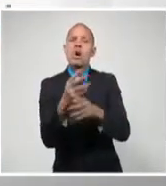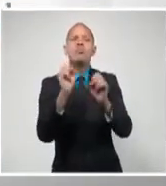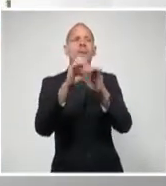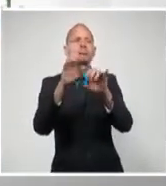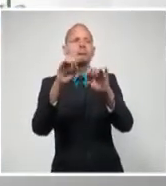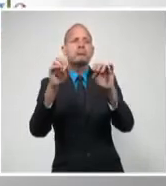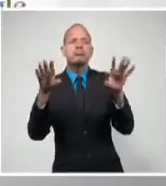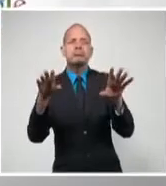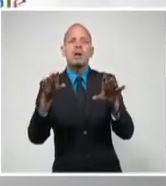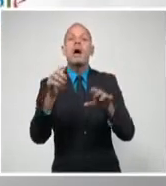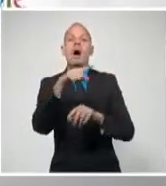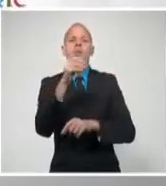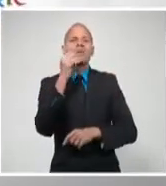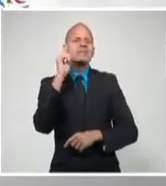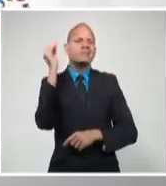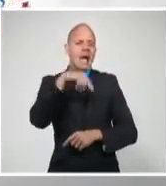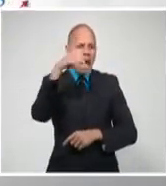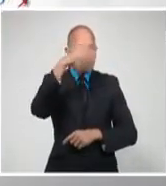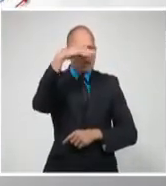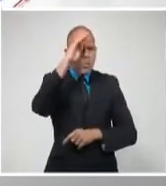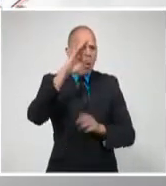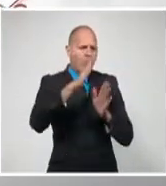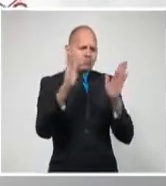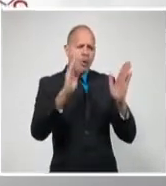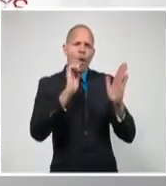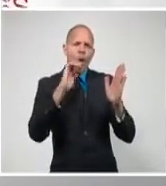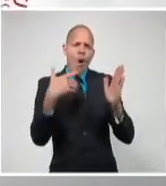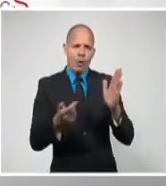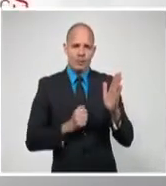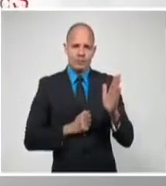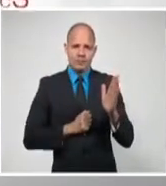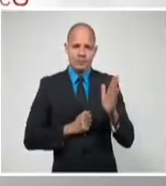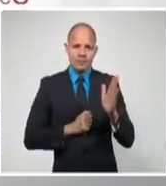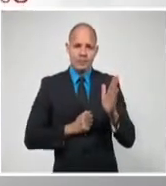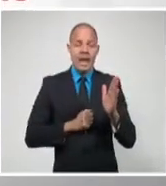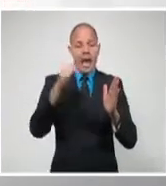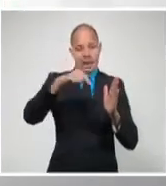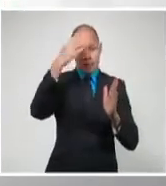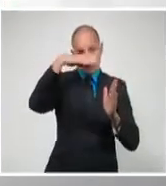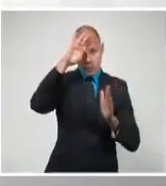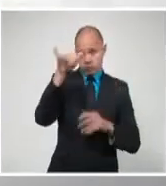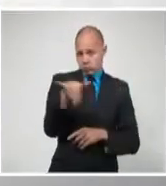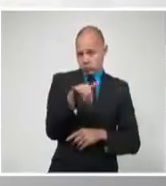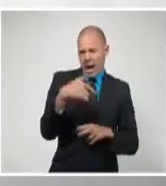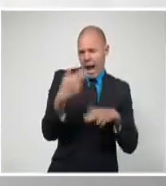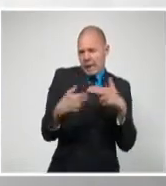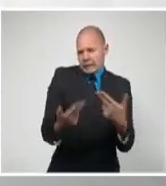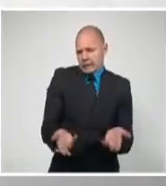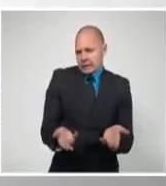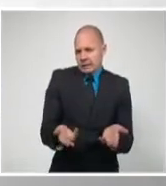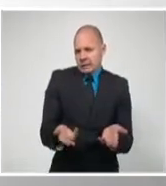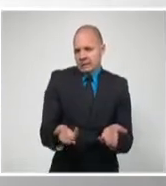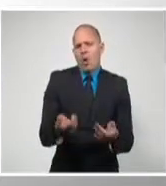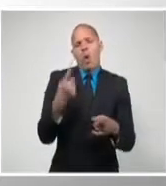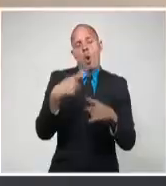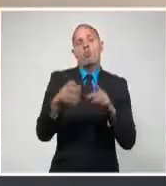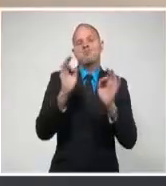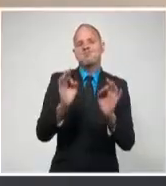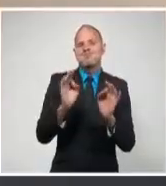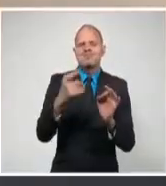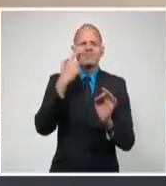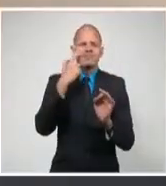cubana en relación a la COVID-19. También Cuba ha trabajado esto en materia de los preprint y hay alrededor